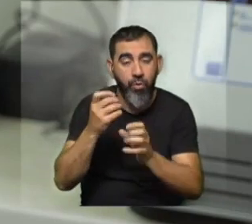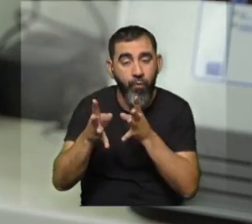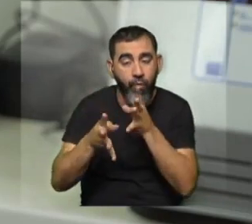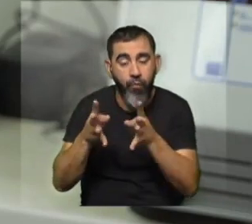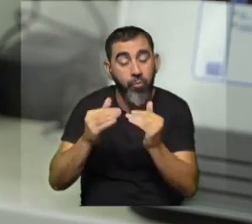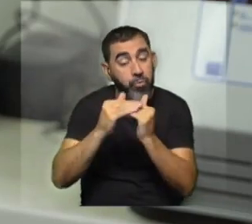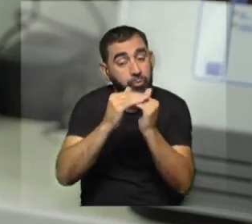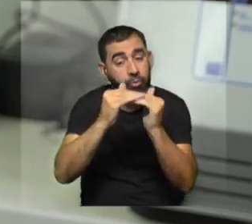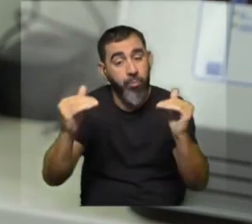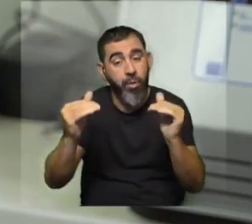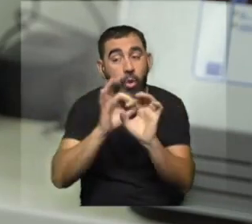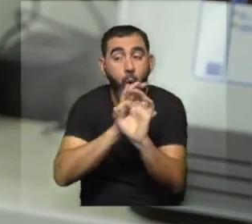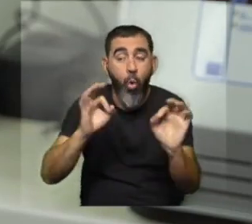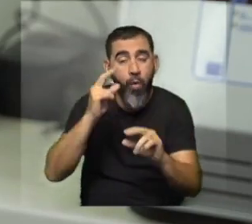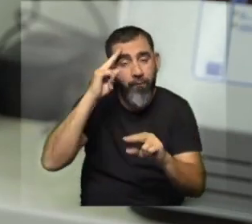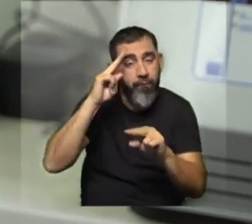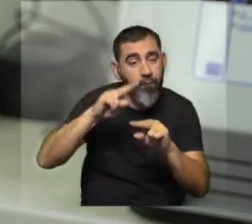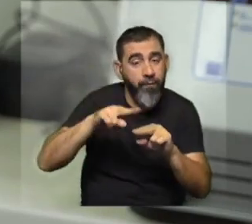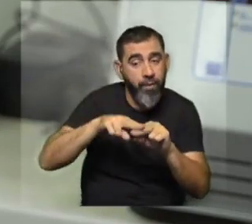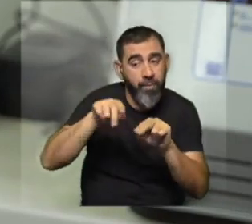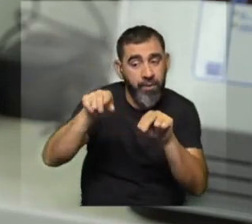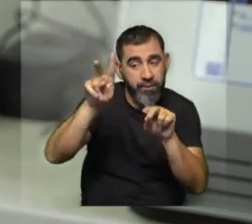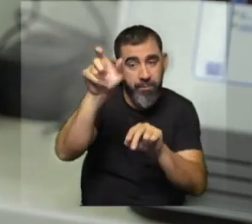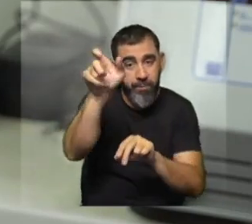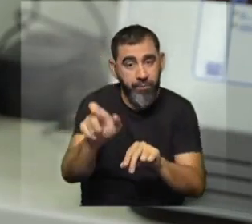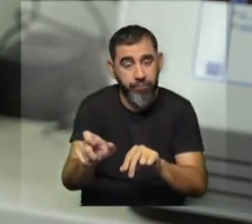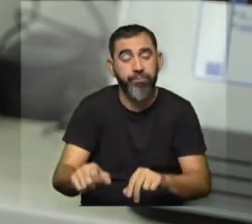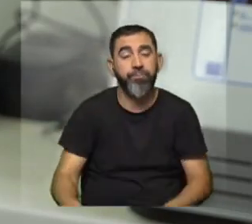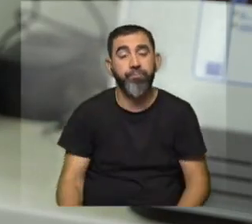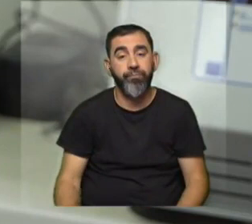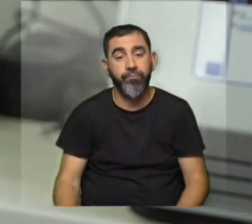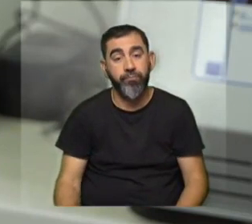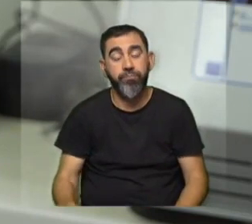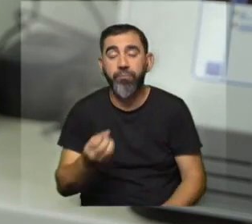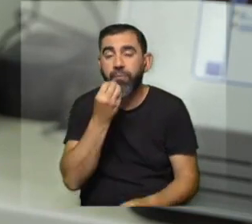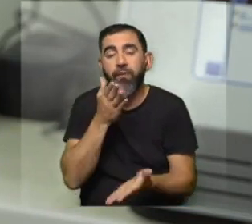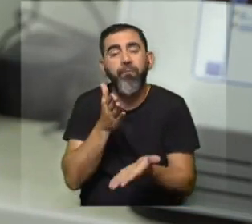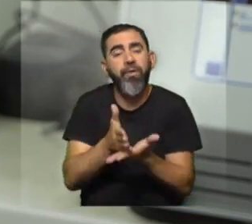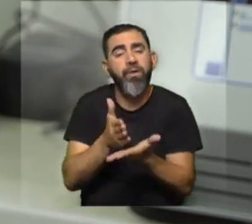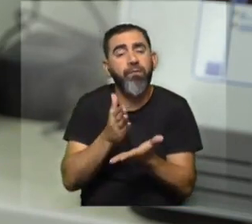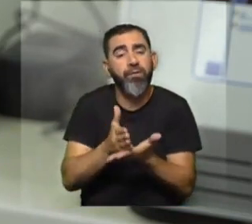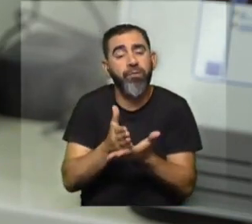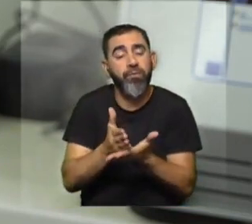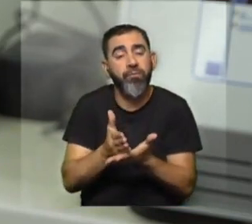funcionamiento normal o patológico de ese individuo, y tiene la ventaja de que es una técnica